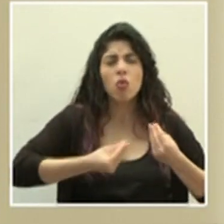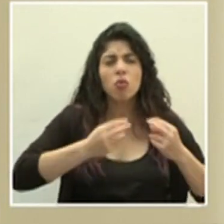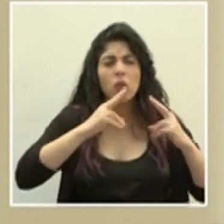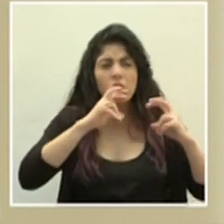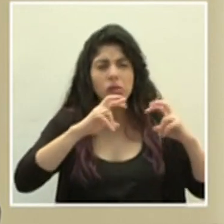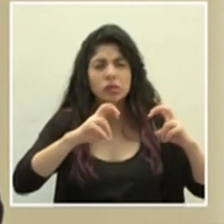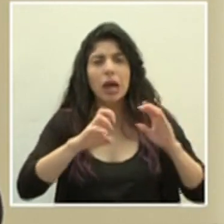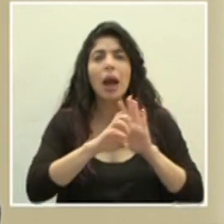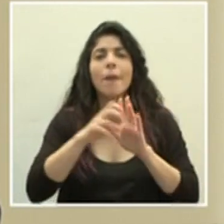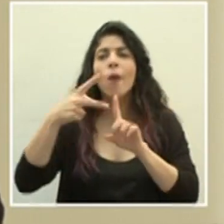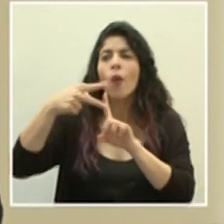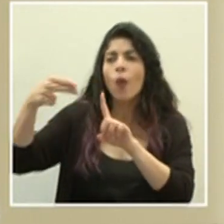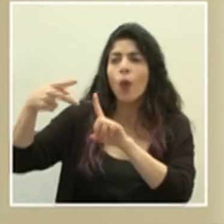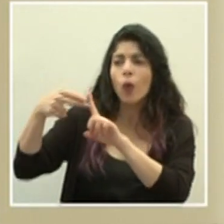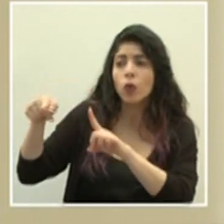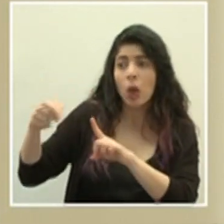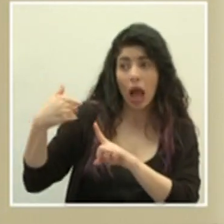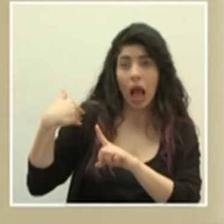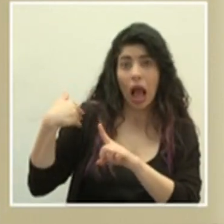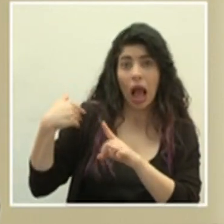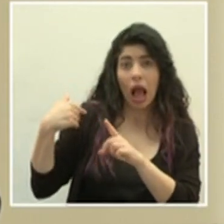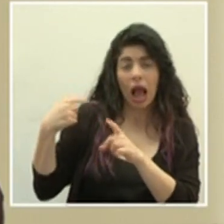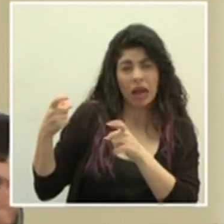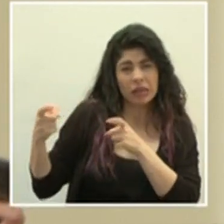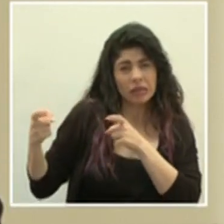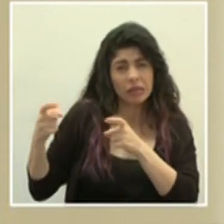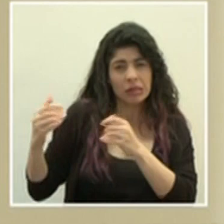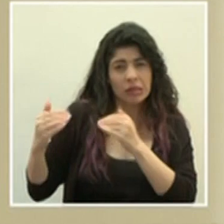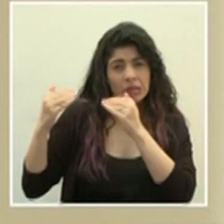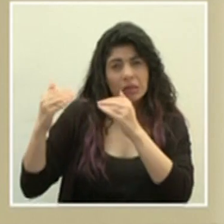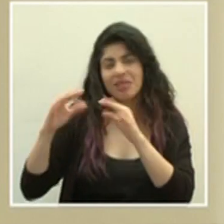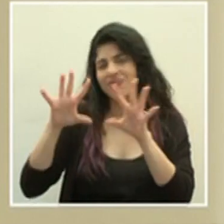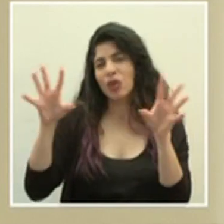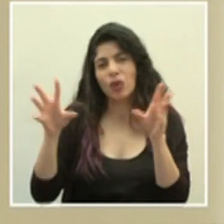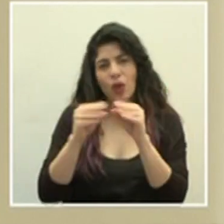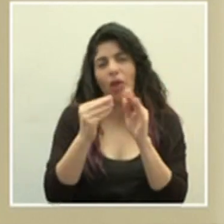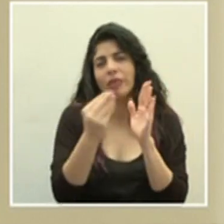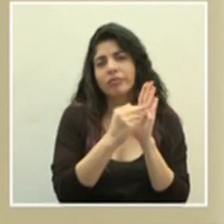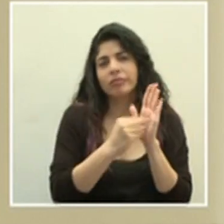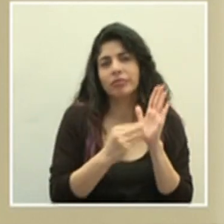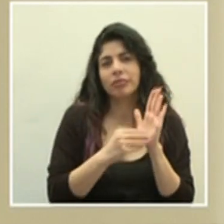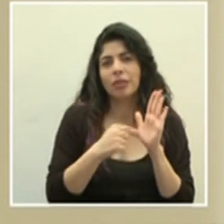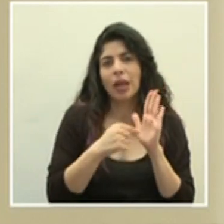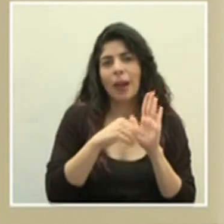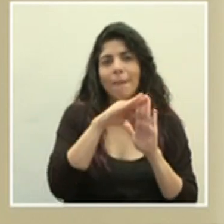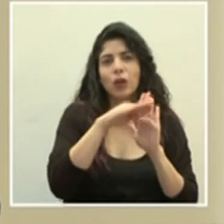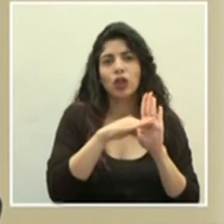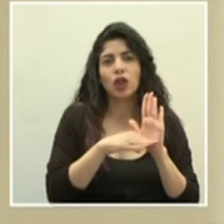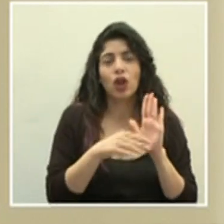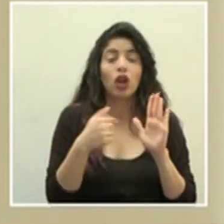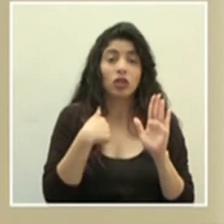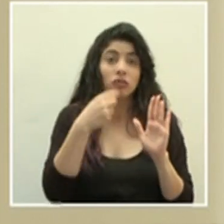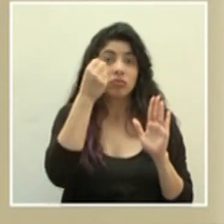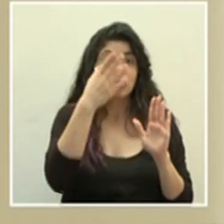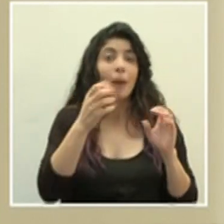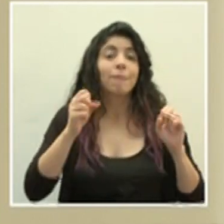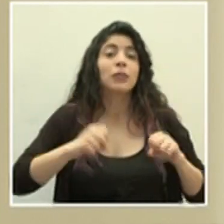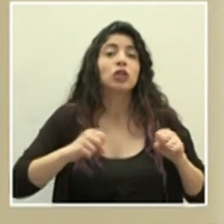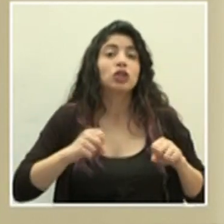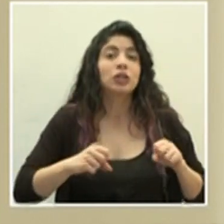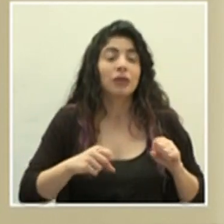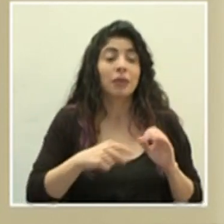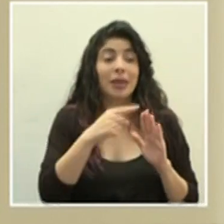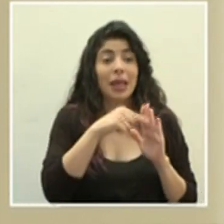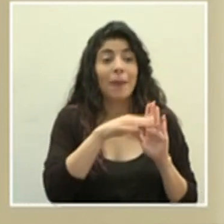por ejemplo, hoteles que tengan un control mucho mayor. Todo eso entra en juego dentro de este protocolo que indico, pues posiblemente